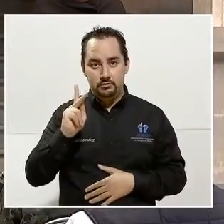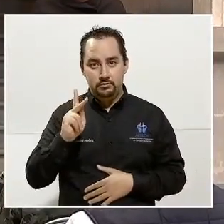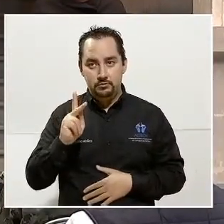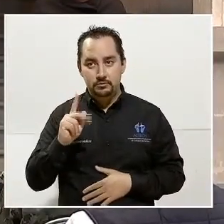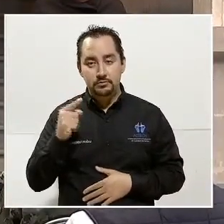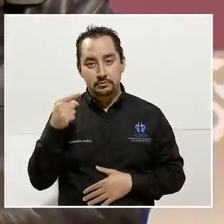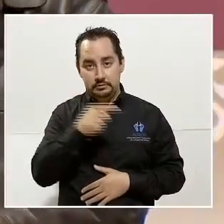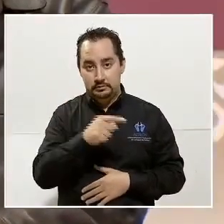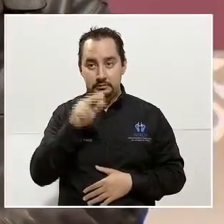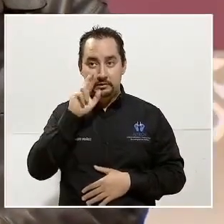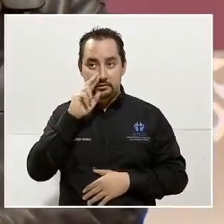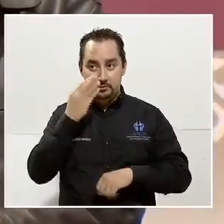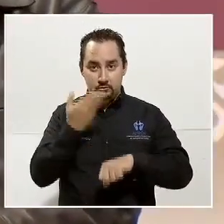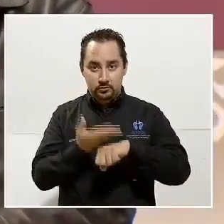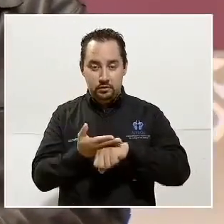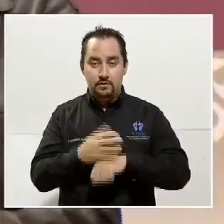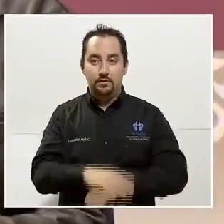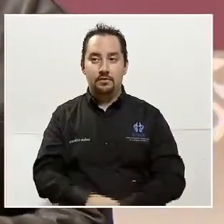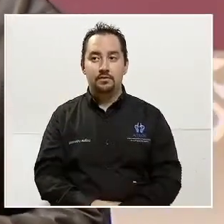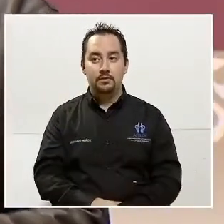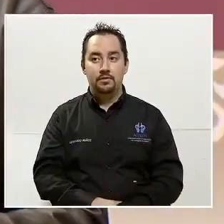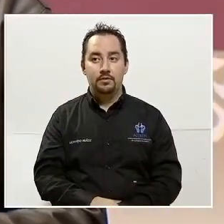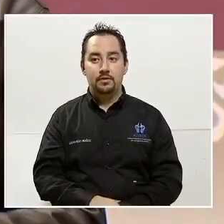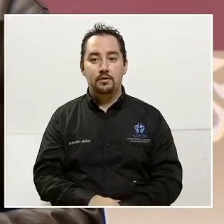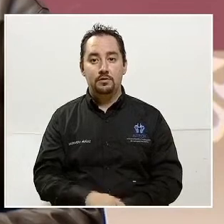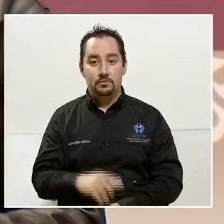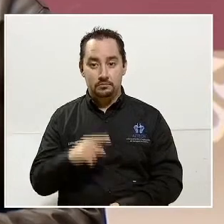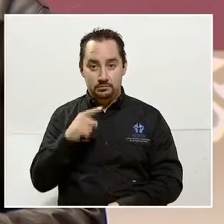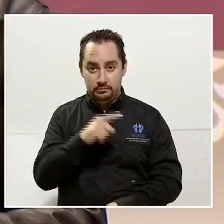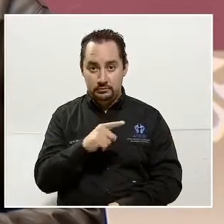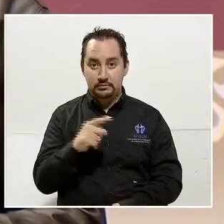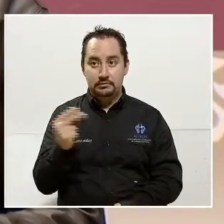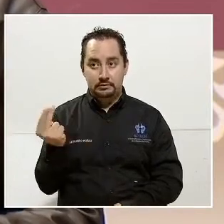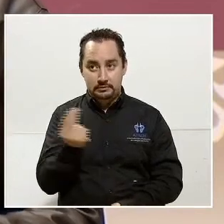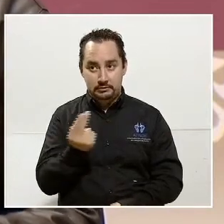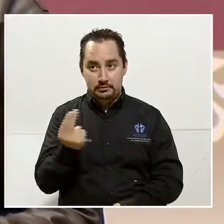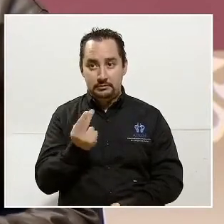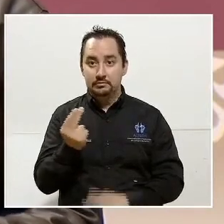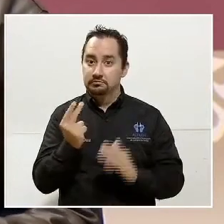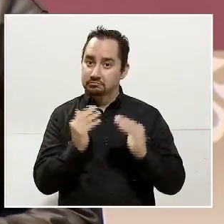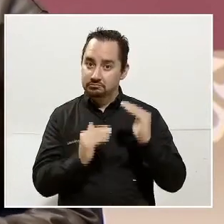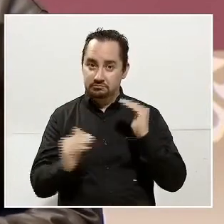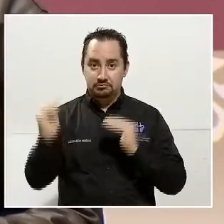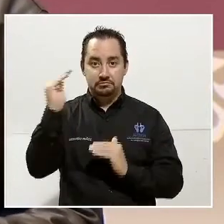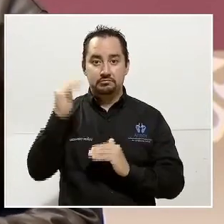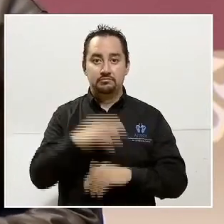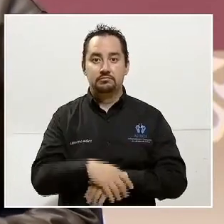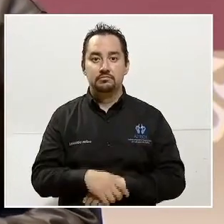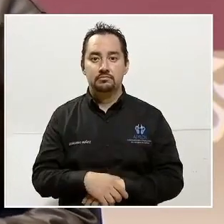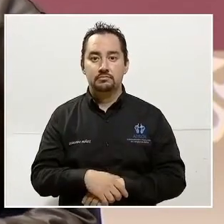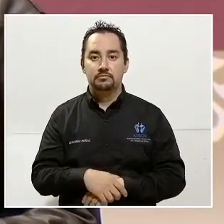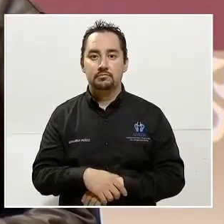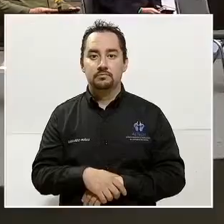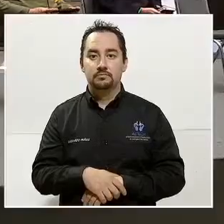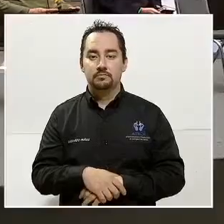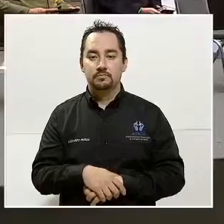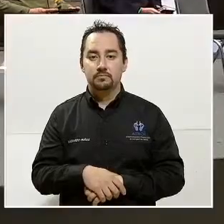la responsabilidad y usted tiene que estar a la altura de las